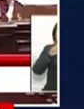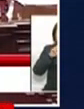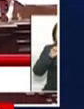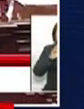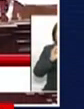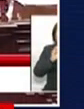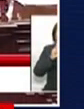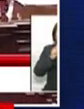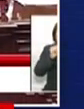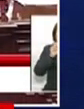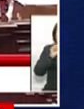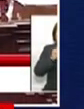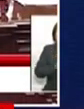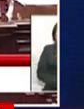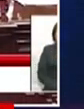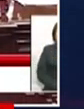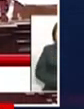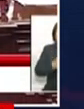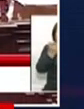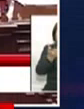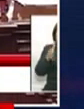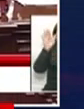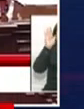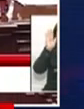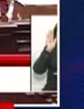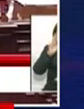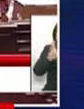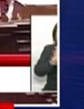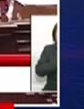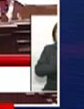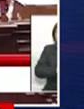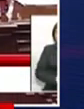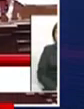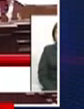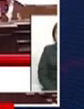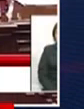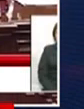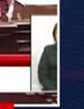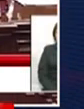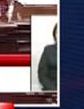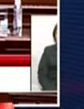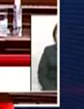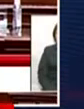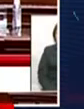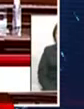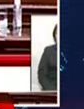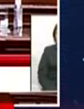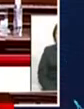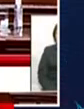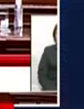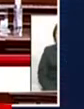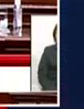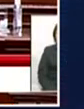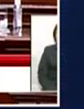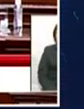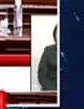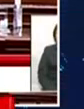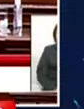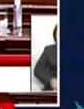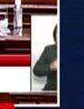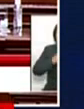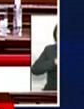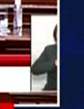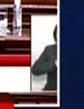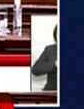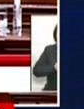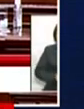entiendo que más o menos quisieran ir por allí, tratar un poco de dorar la píldora, si me permite la expresión, porque